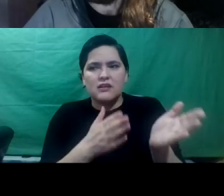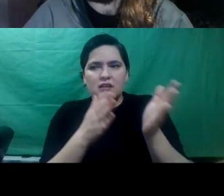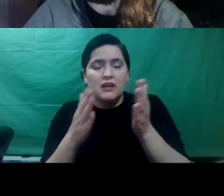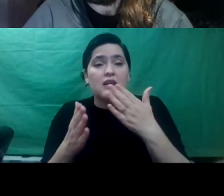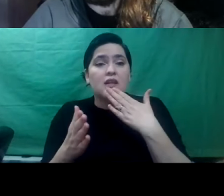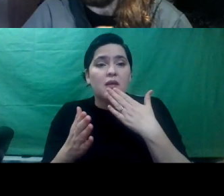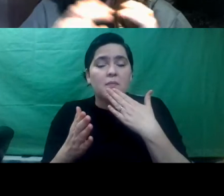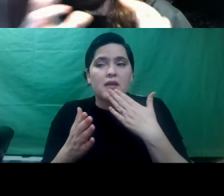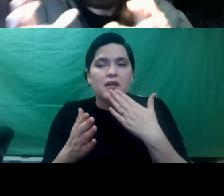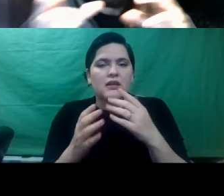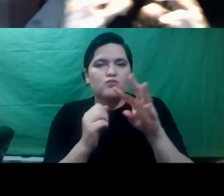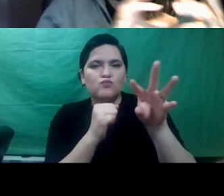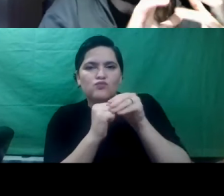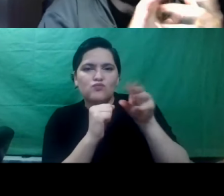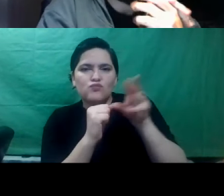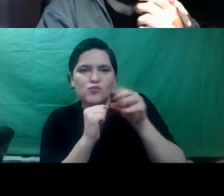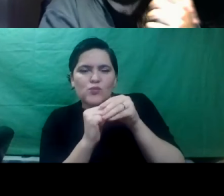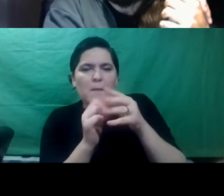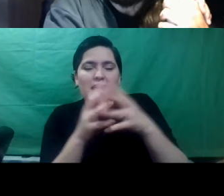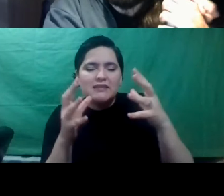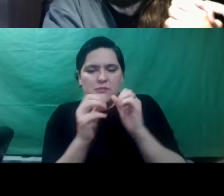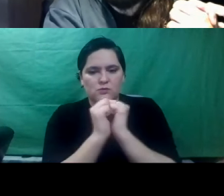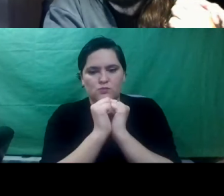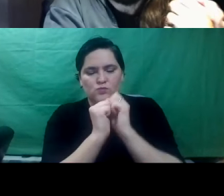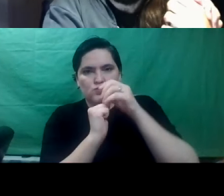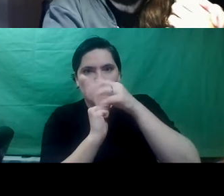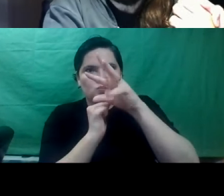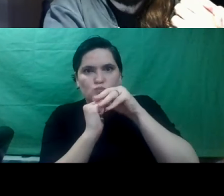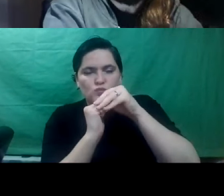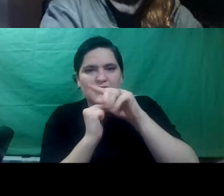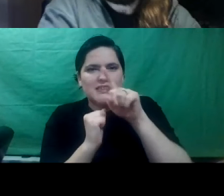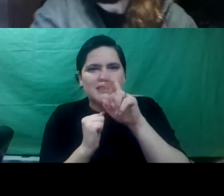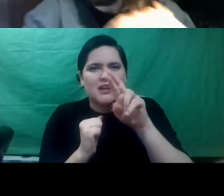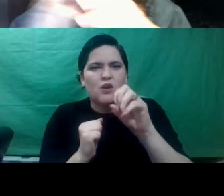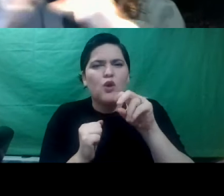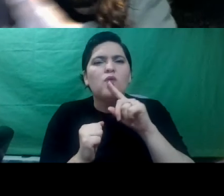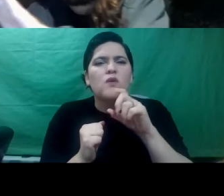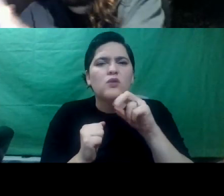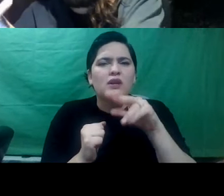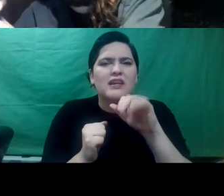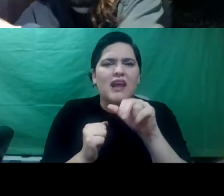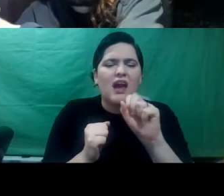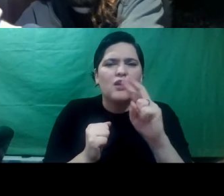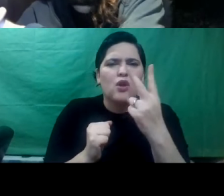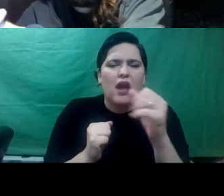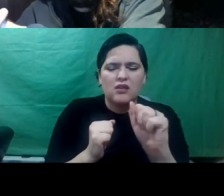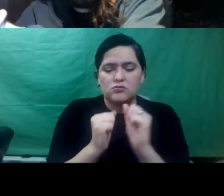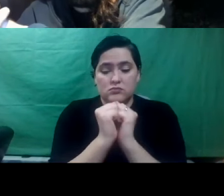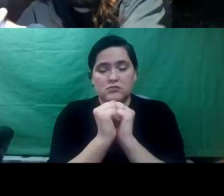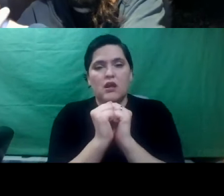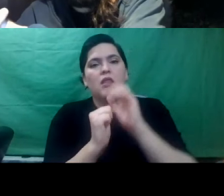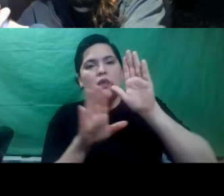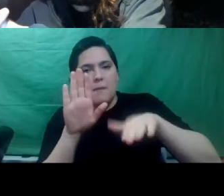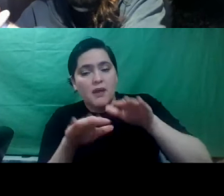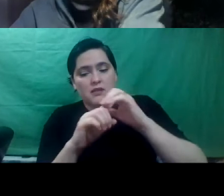receptores de serotonina 2A. Entonces hay regiones que van a ser más influenciadas por la conectividad y hay regiones que van a ser más influenciadas